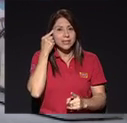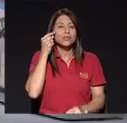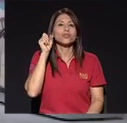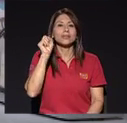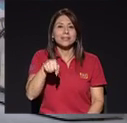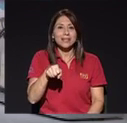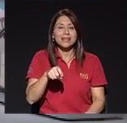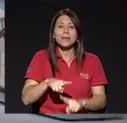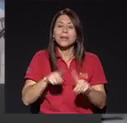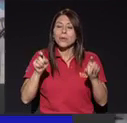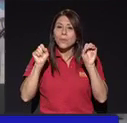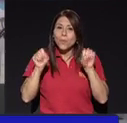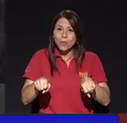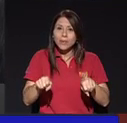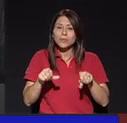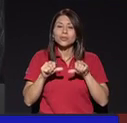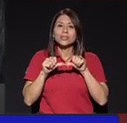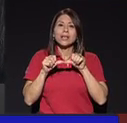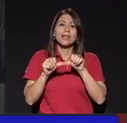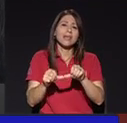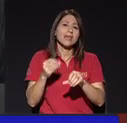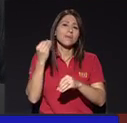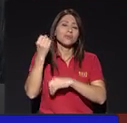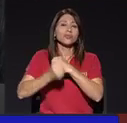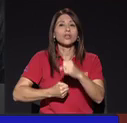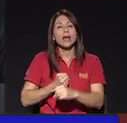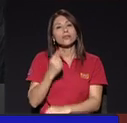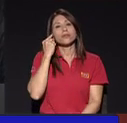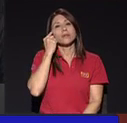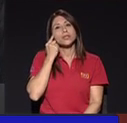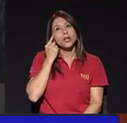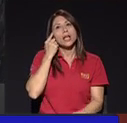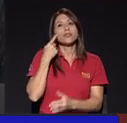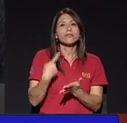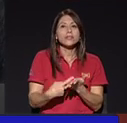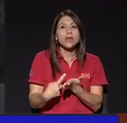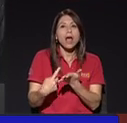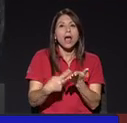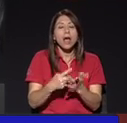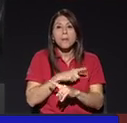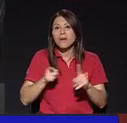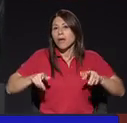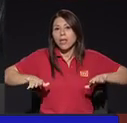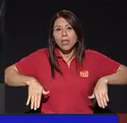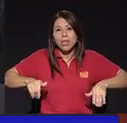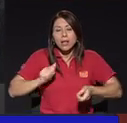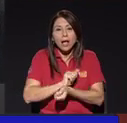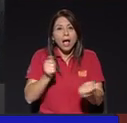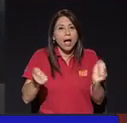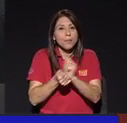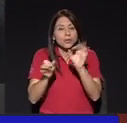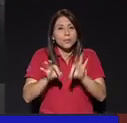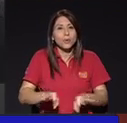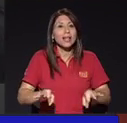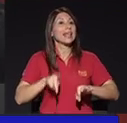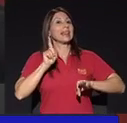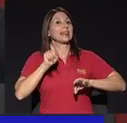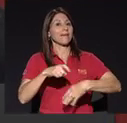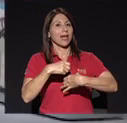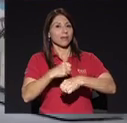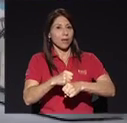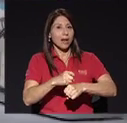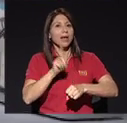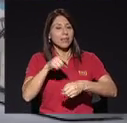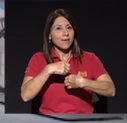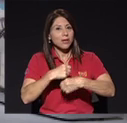sí, pero podemos seguir décadas reflexionando y no hay cambios importantes. Hay que